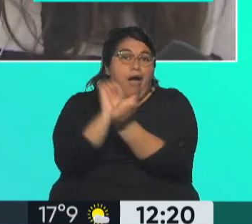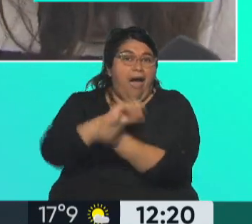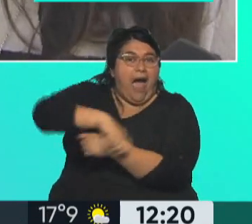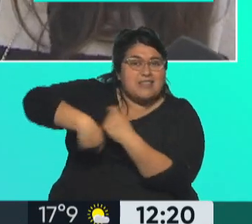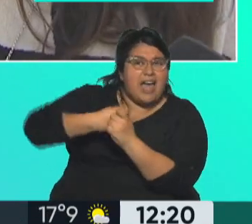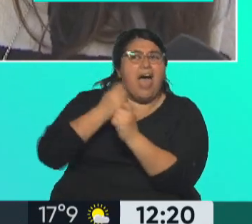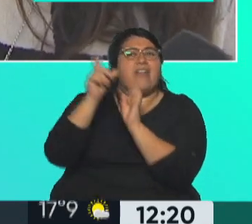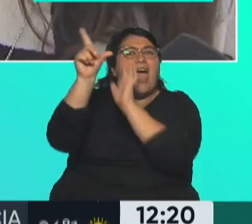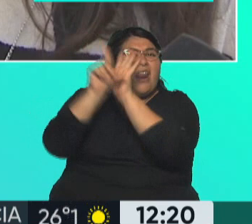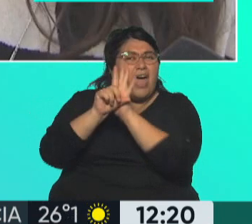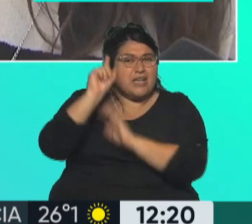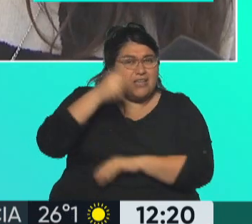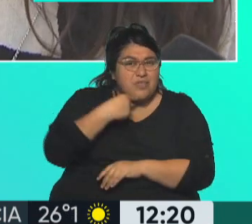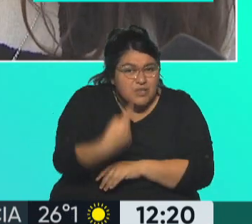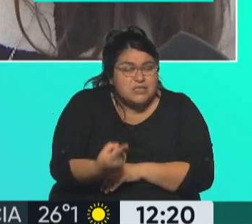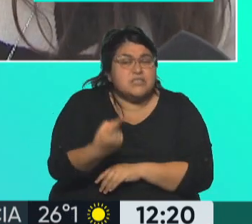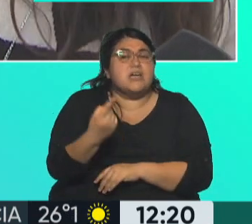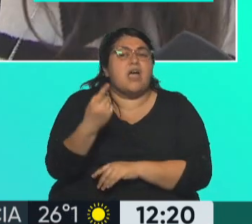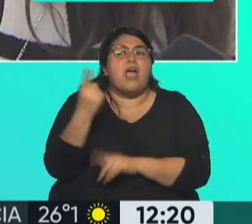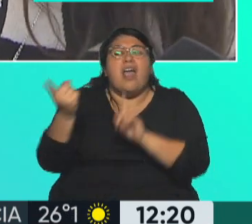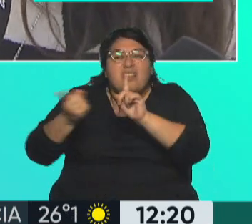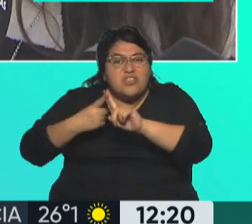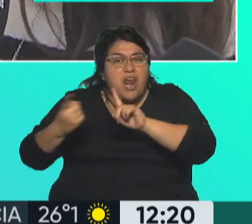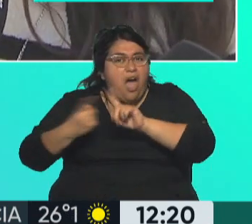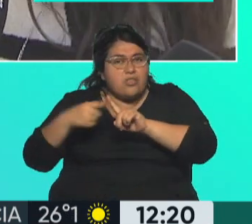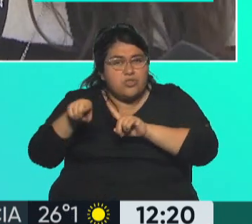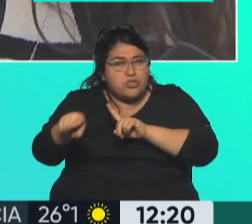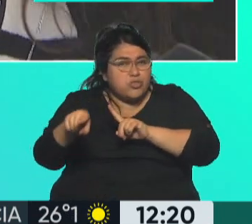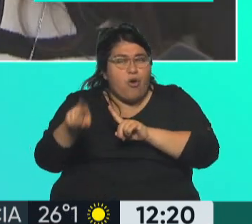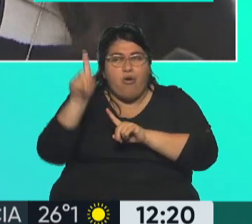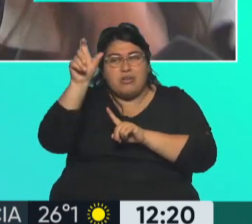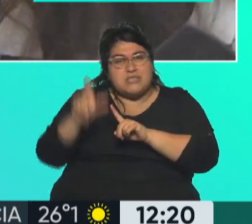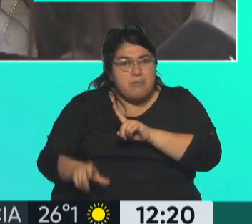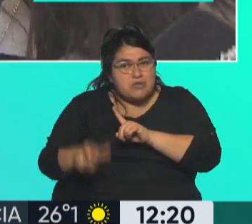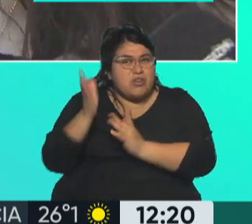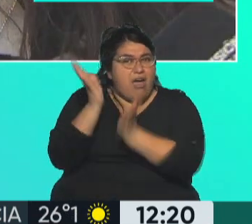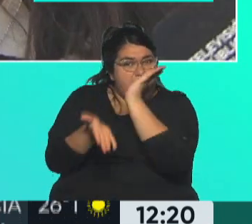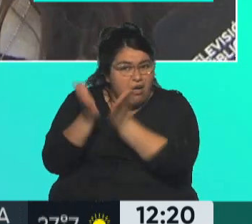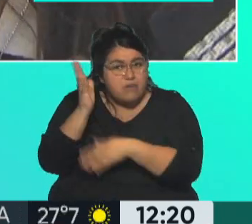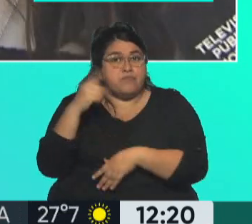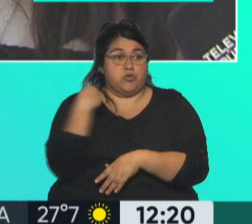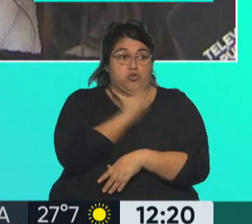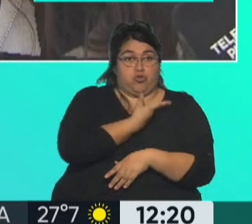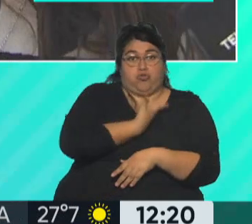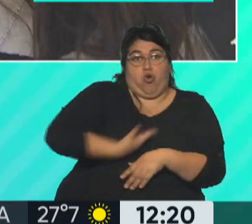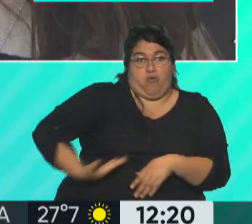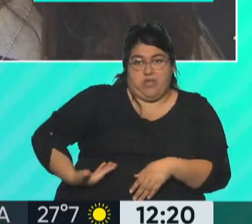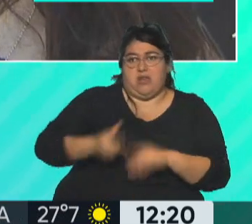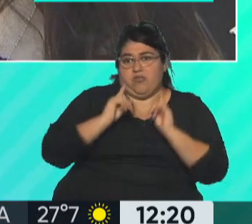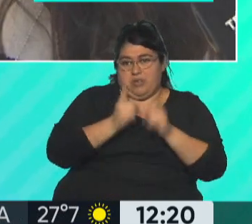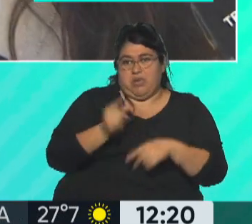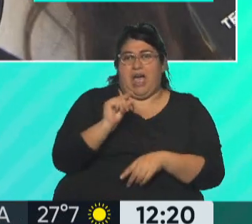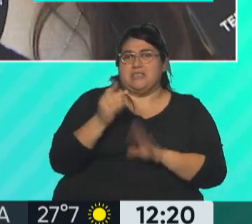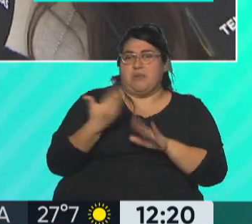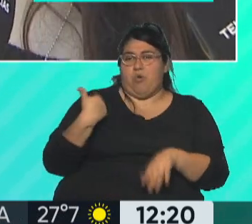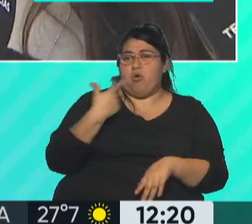la ley, lo que la ley te dice, el trato que debe recibir esa persona y el trato que nosotros desde el Estado le damos. Hace muy poco hubo una